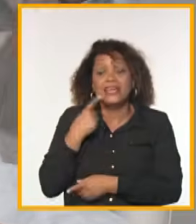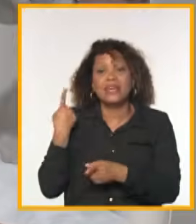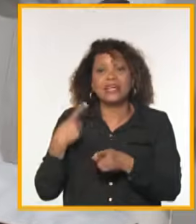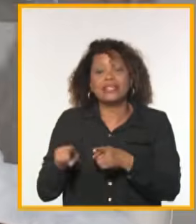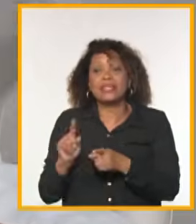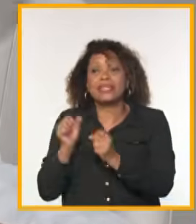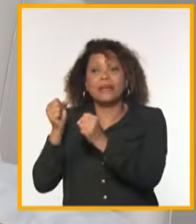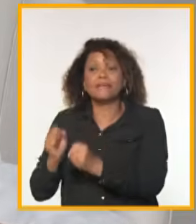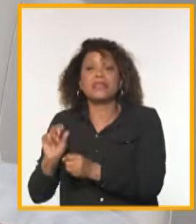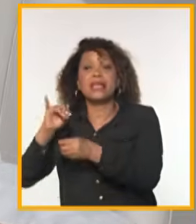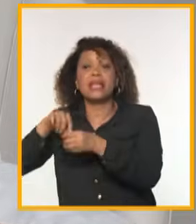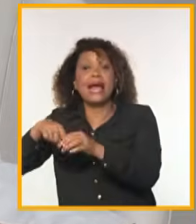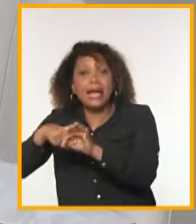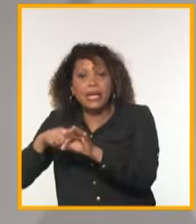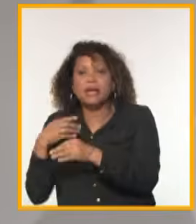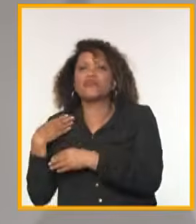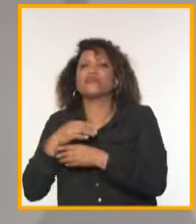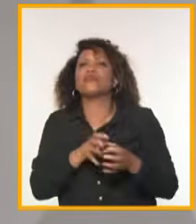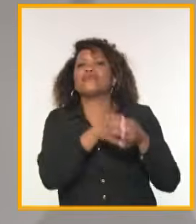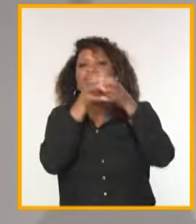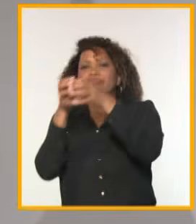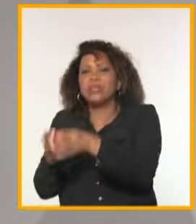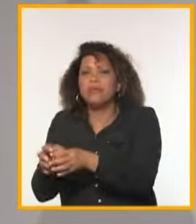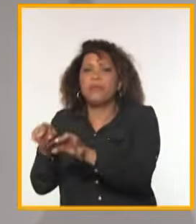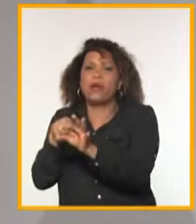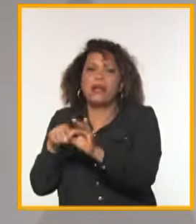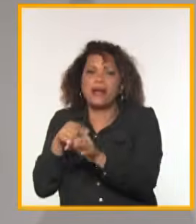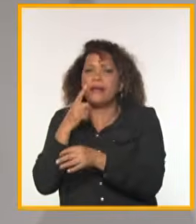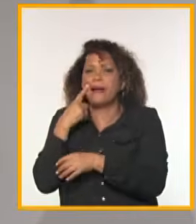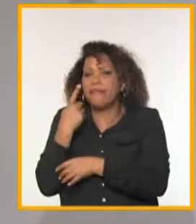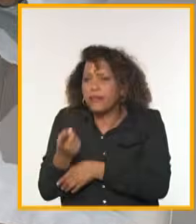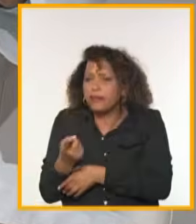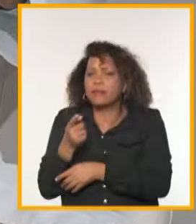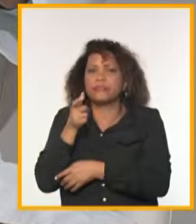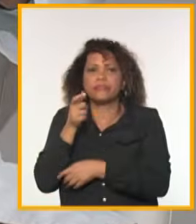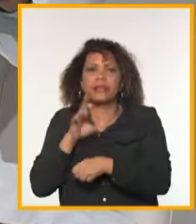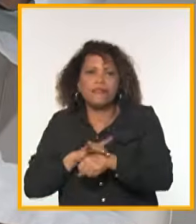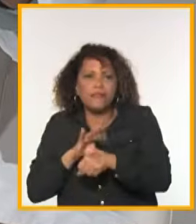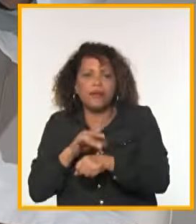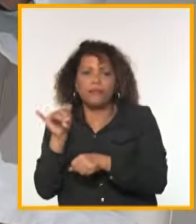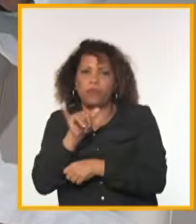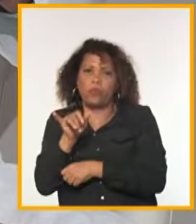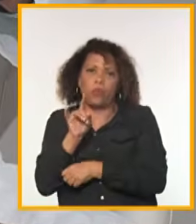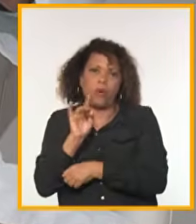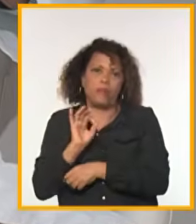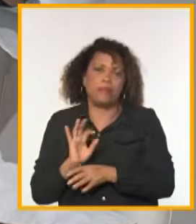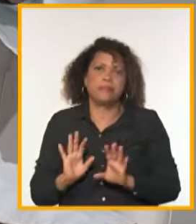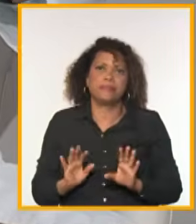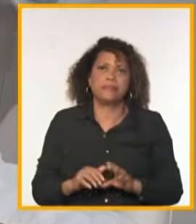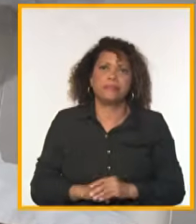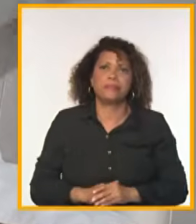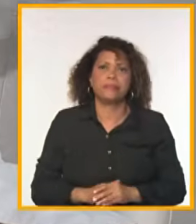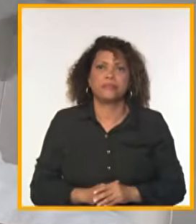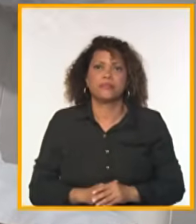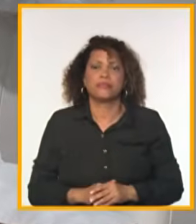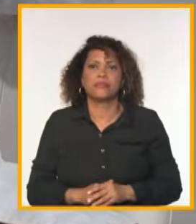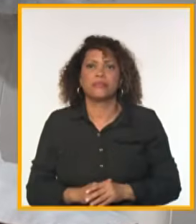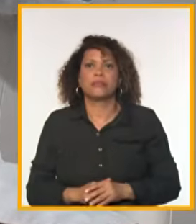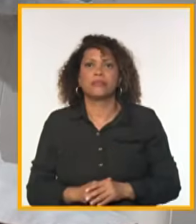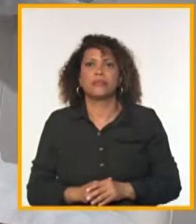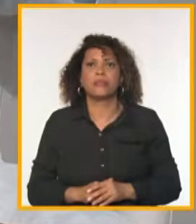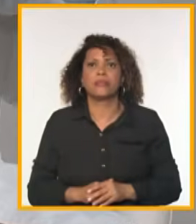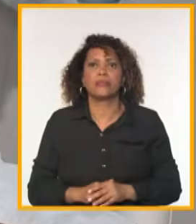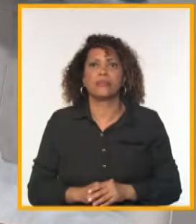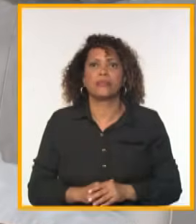Juventud, allá íbamos nosotros a la Isla de la Juventud a chequearlos también. Y la máxima que siempre puso el